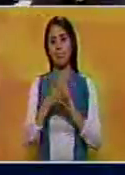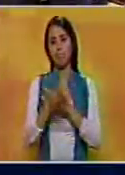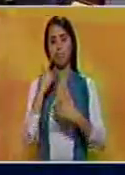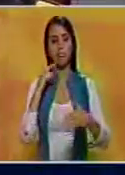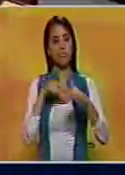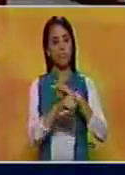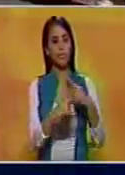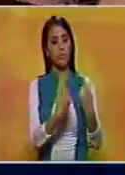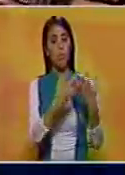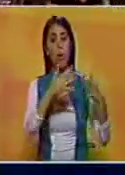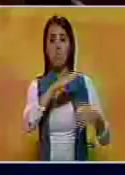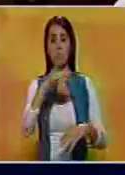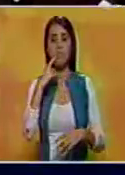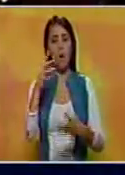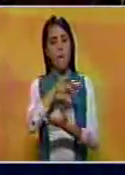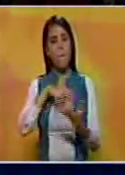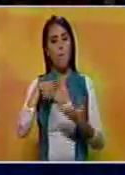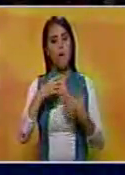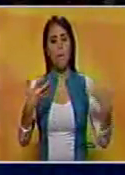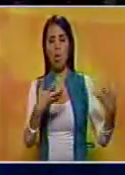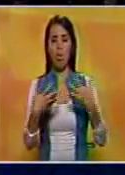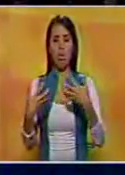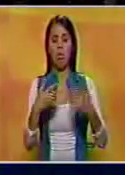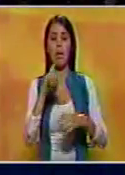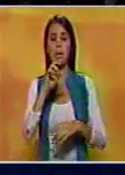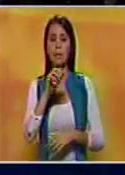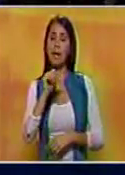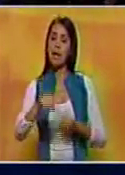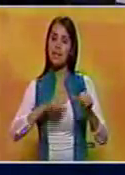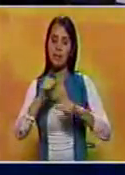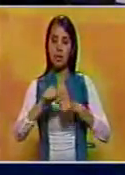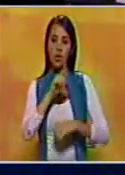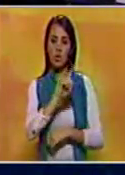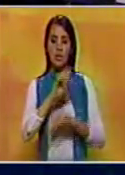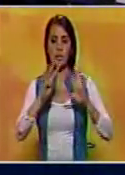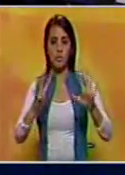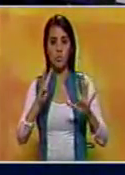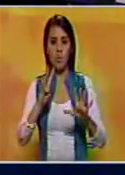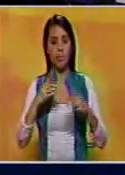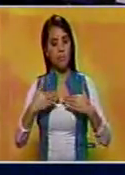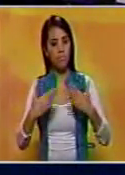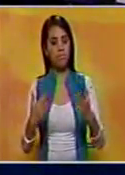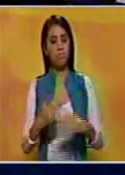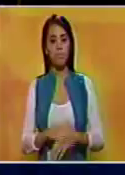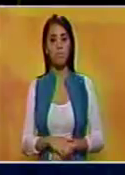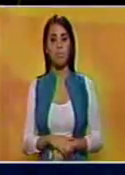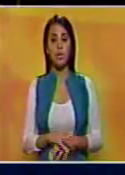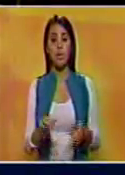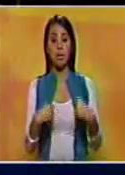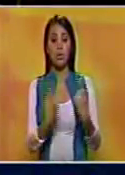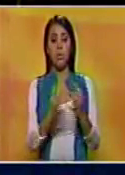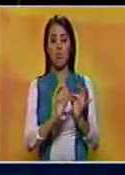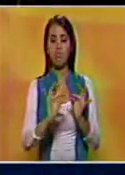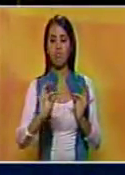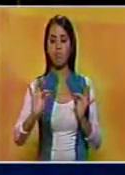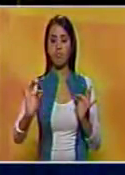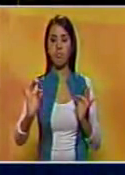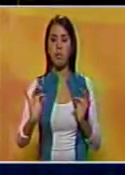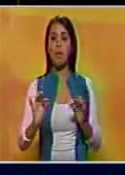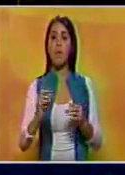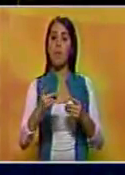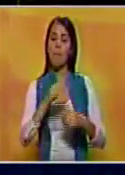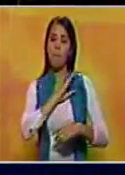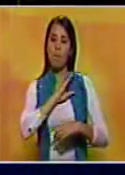zona marítima tras una guerra en el siglo XIX, cuando tuvo que ceder 400 kilómetros de costa y 120 mil kilómetros cuadrados de